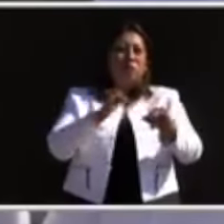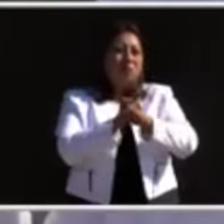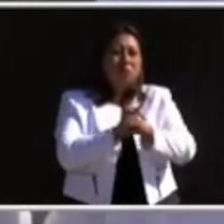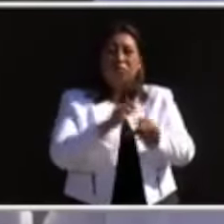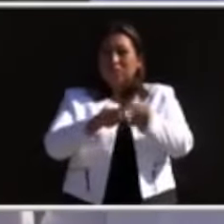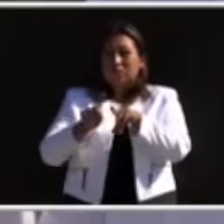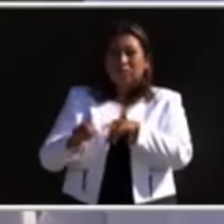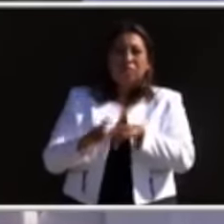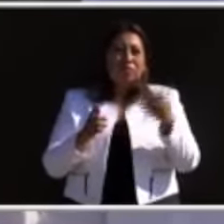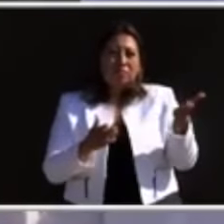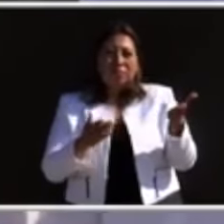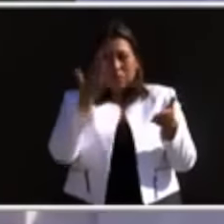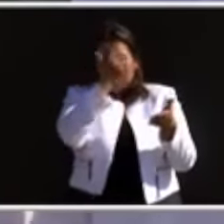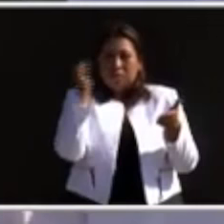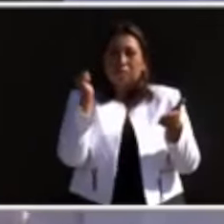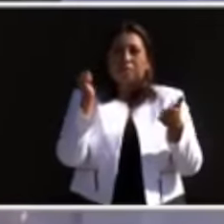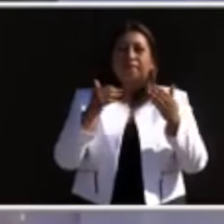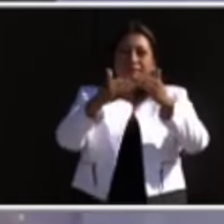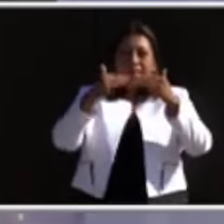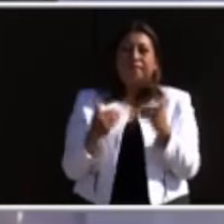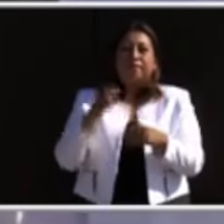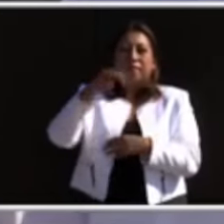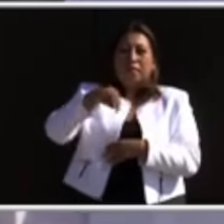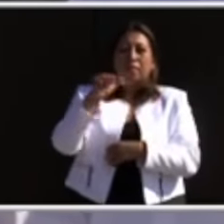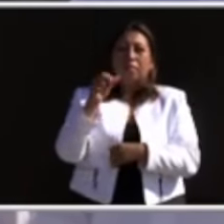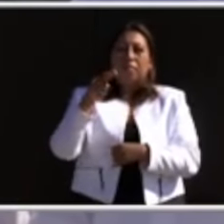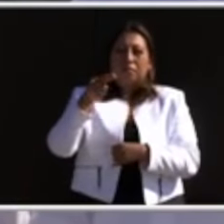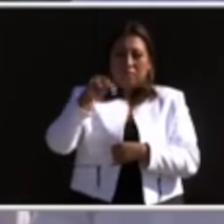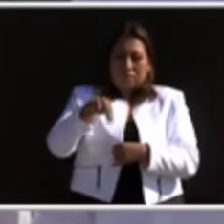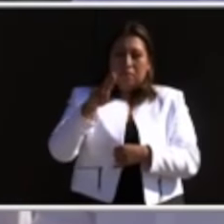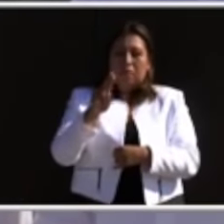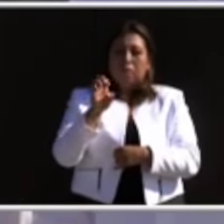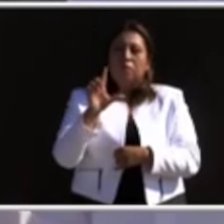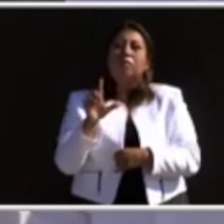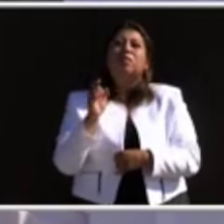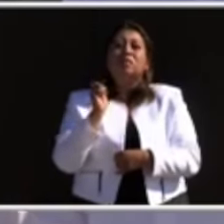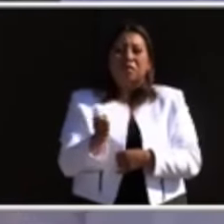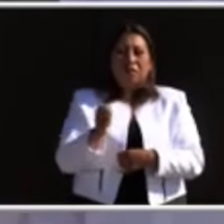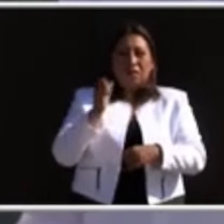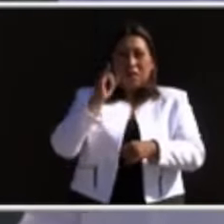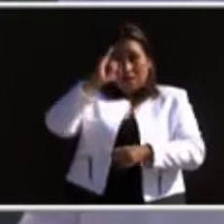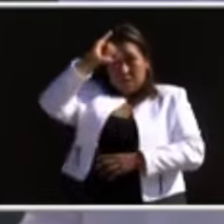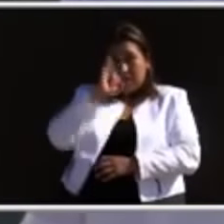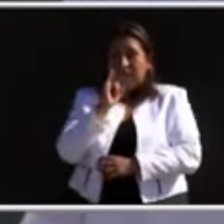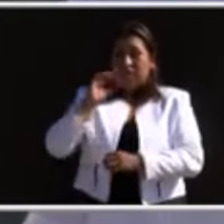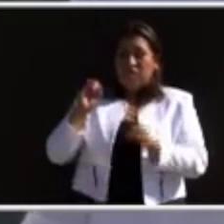política. Manuel Muñoz Ganem será el jefe de la oficina del gobernador del estado.